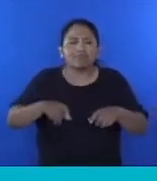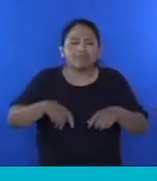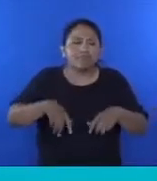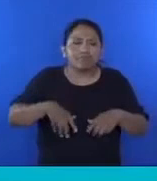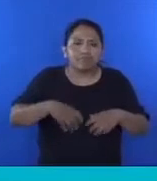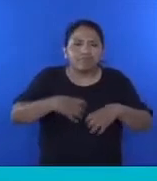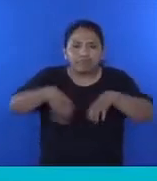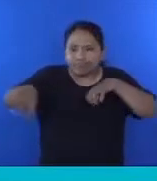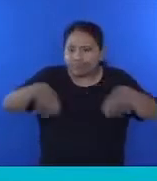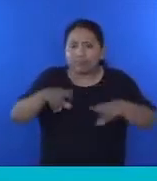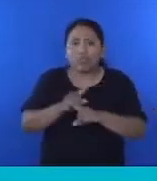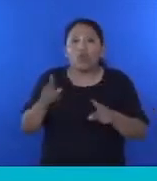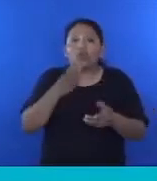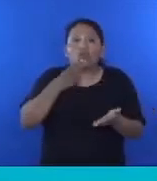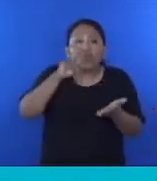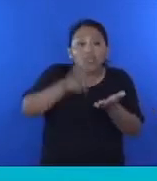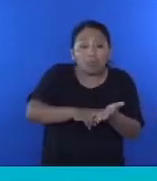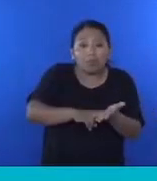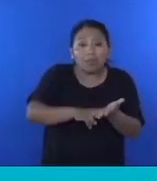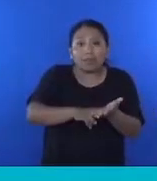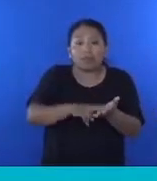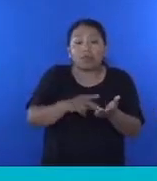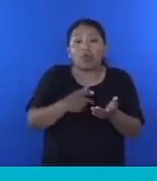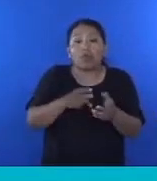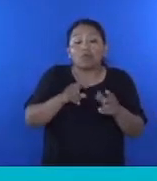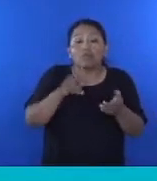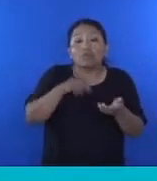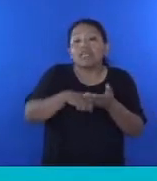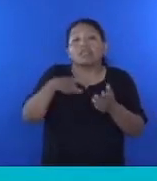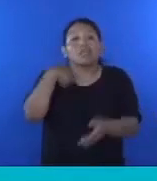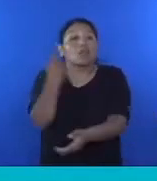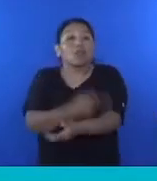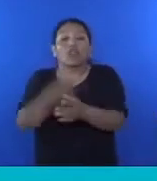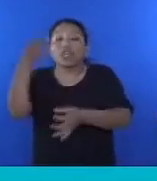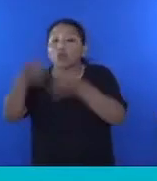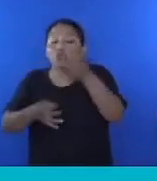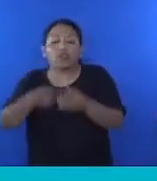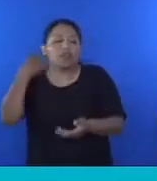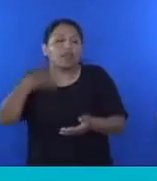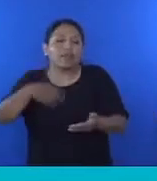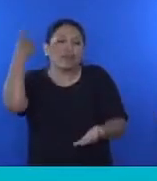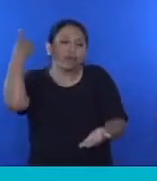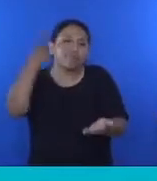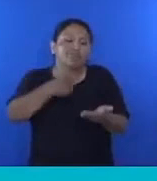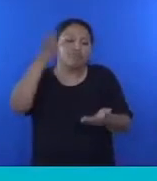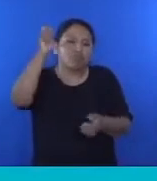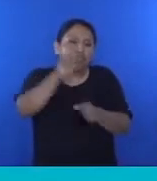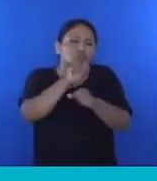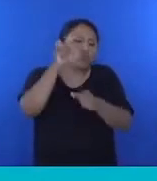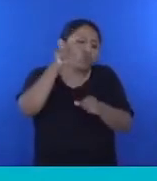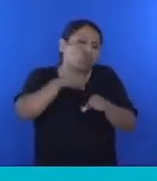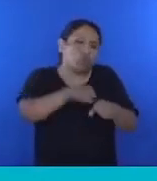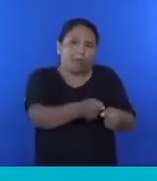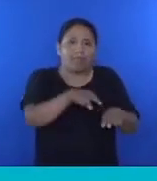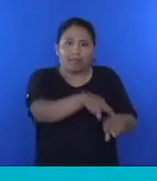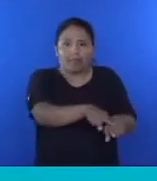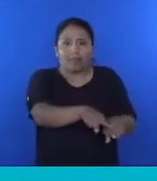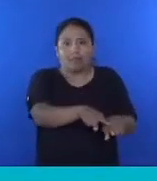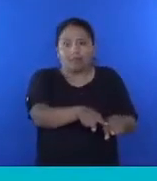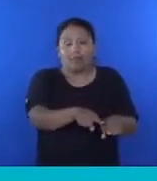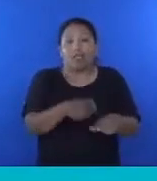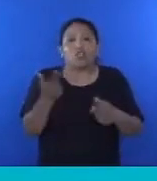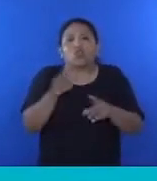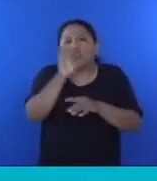caso, si un impuesto es confiscatorio, será el Poder Judicial el que suspenda la aplicación de ese impuesto, pero nunca un llamado del